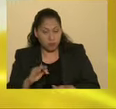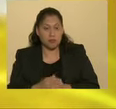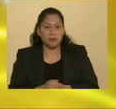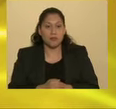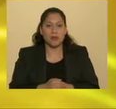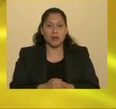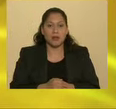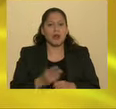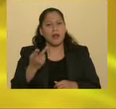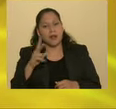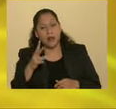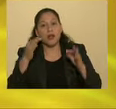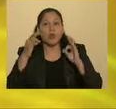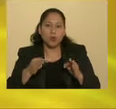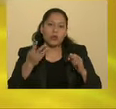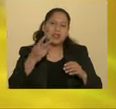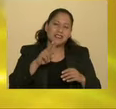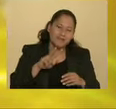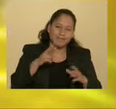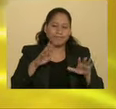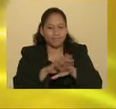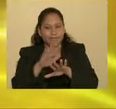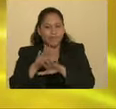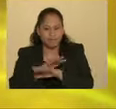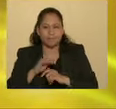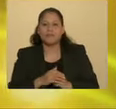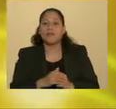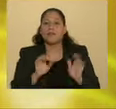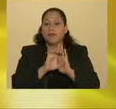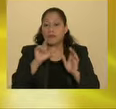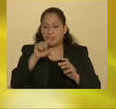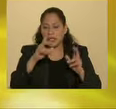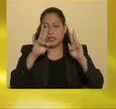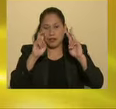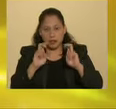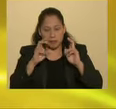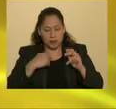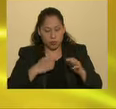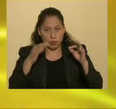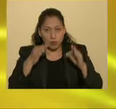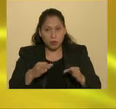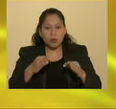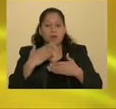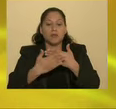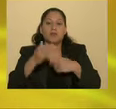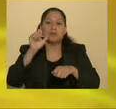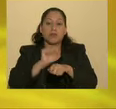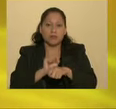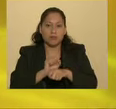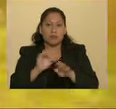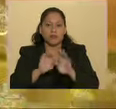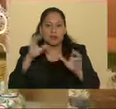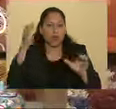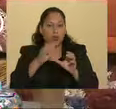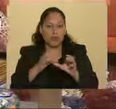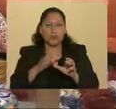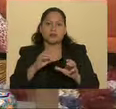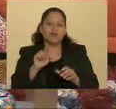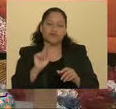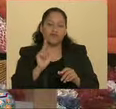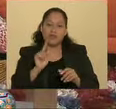lo correcto. Ajá. Sí, es que también traemos el tema de lo correcto, creo, para la próxima semana, porque no funciona exactamente así. Ajá.